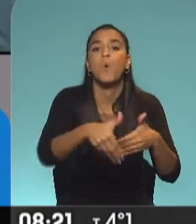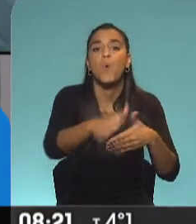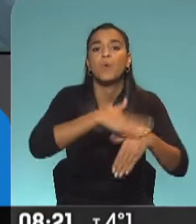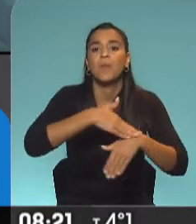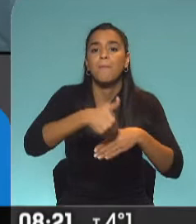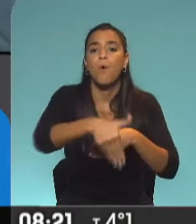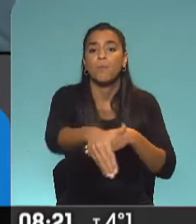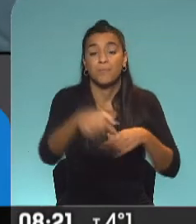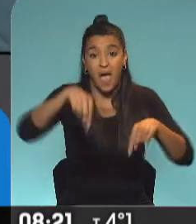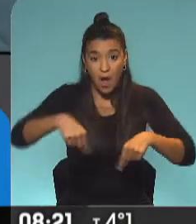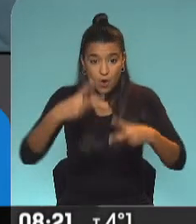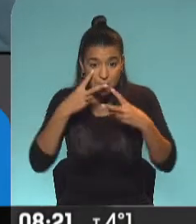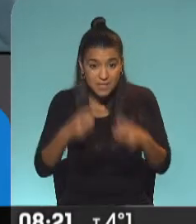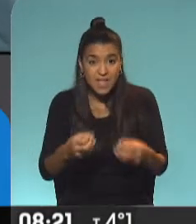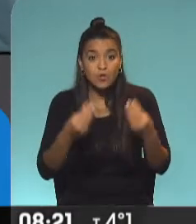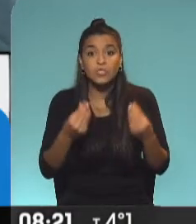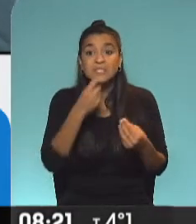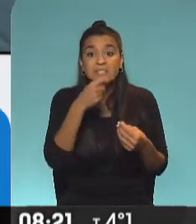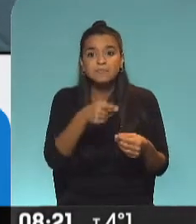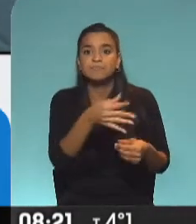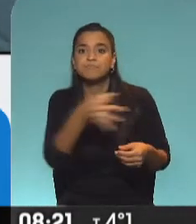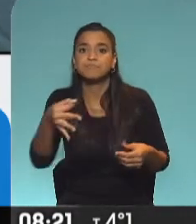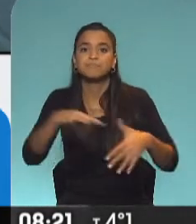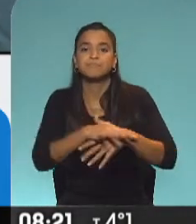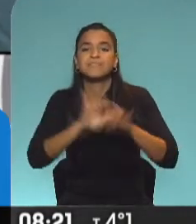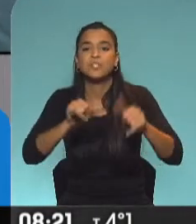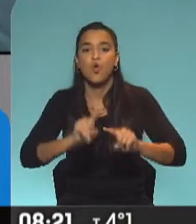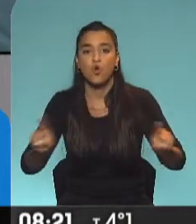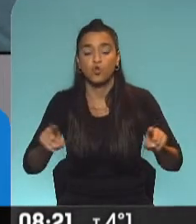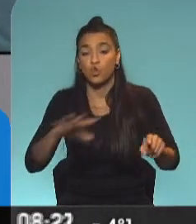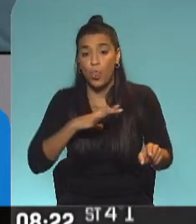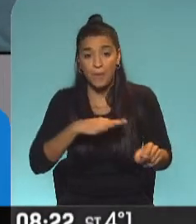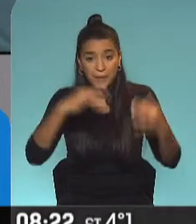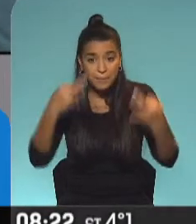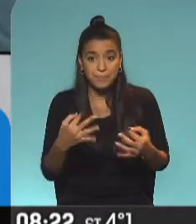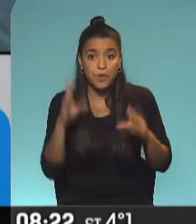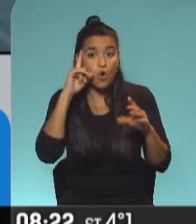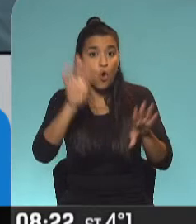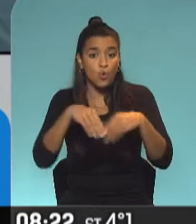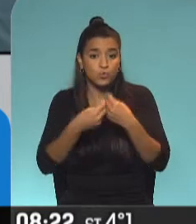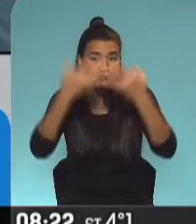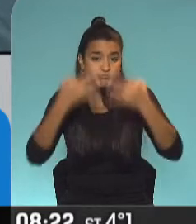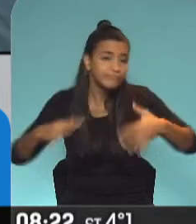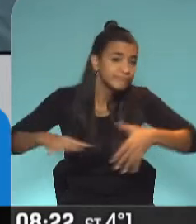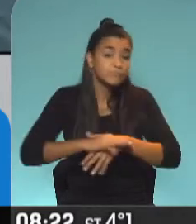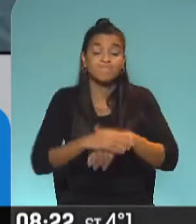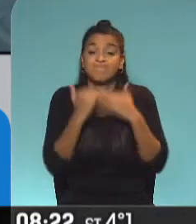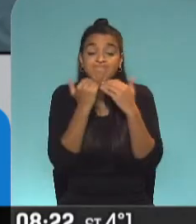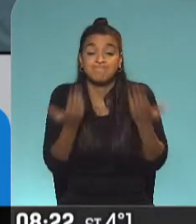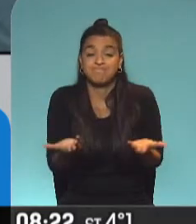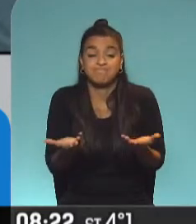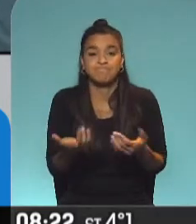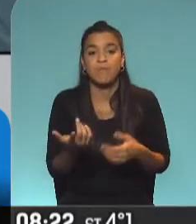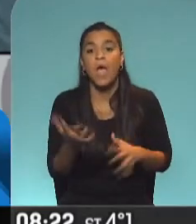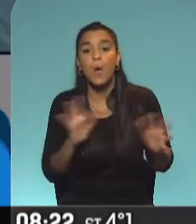lo que se está estudiando ahora es si es efectivo o no. Eso todavía no podemos sacar conclusiones que sea efectivo. A